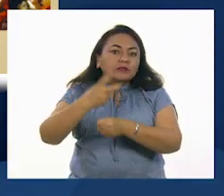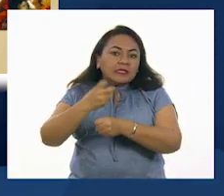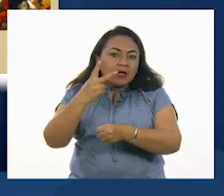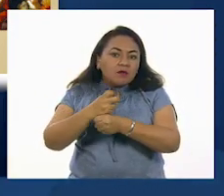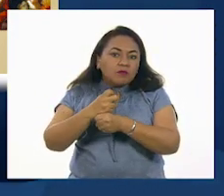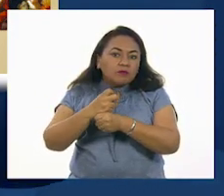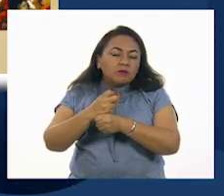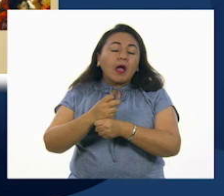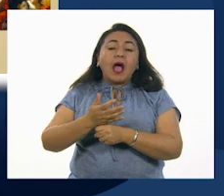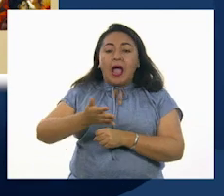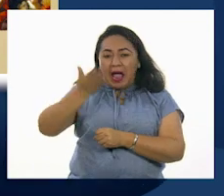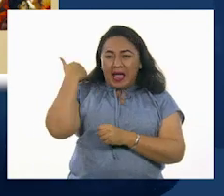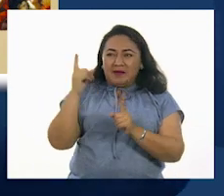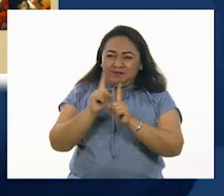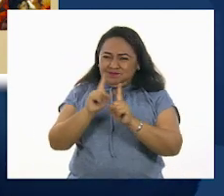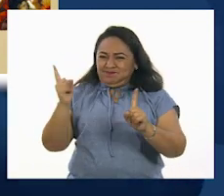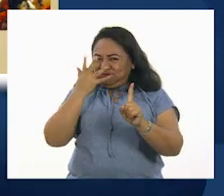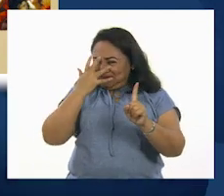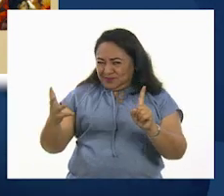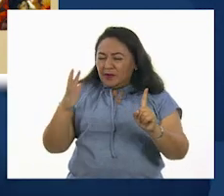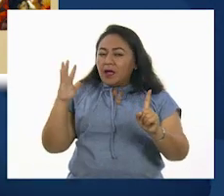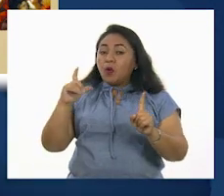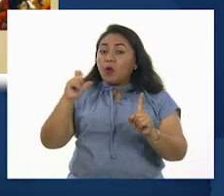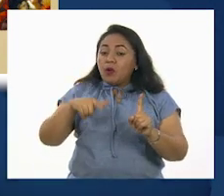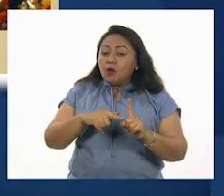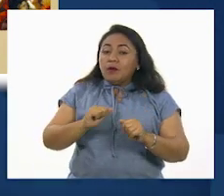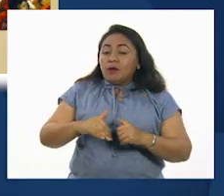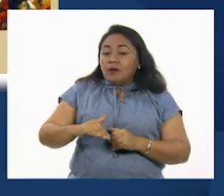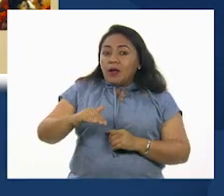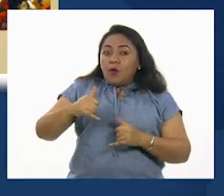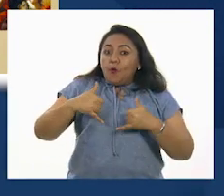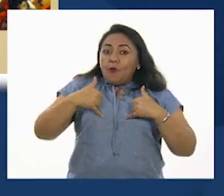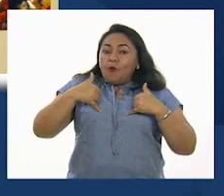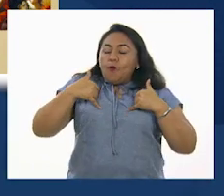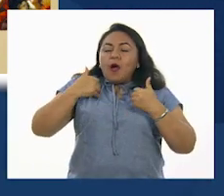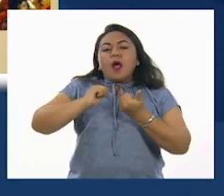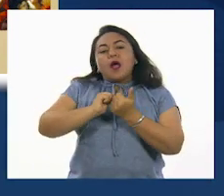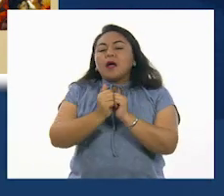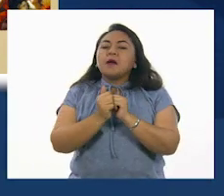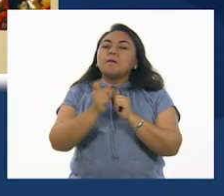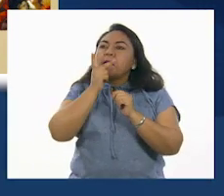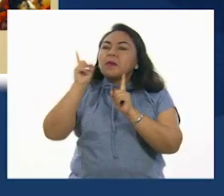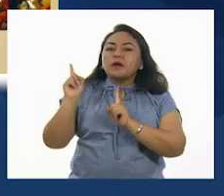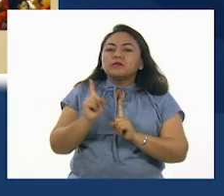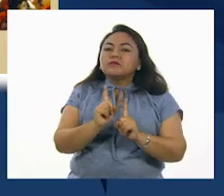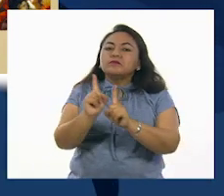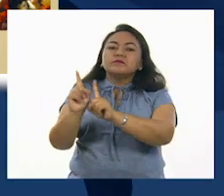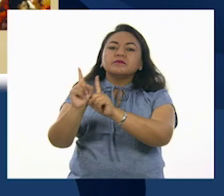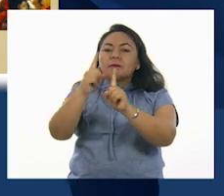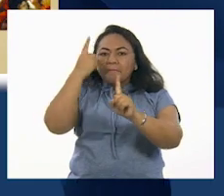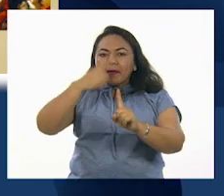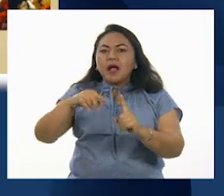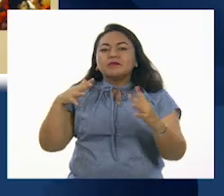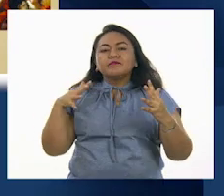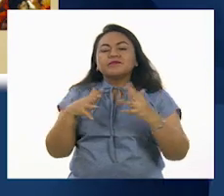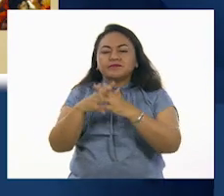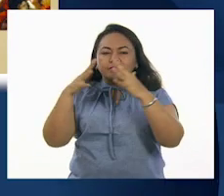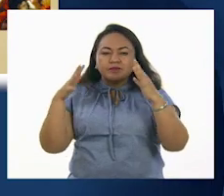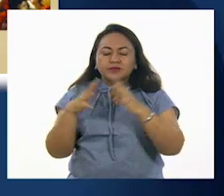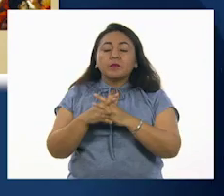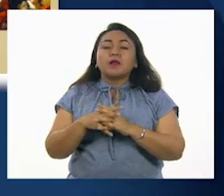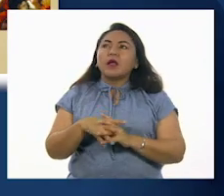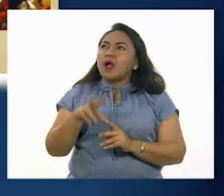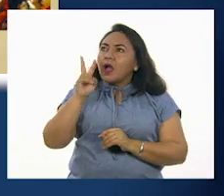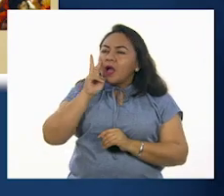aunque por un tiempo estuvieron alejados, ya entrado en la adolescencia empezó a acompañar a su padre en operaciones militares. Tuvo a un